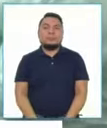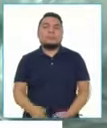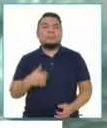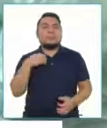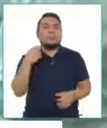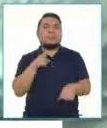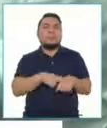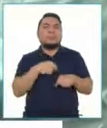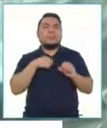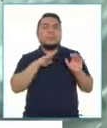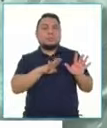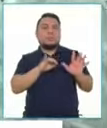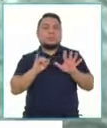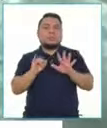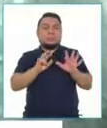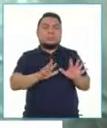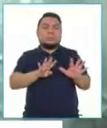Es